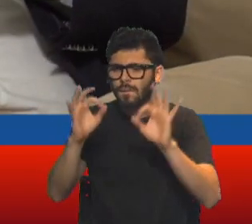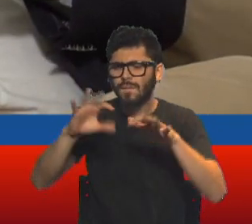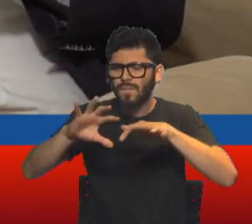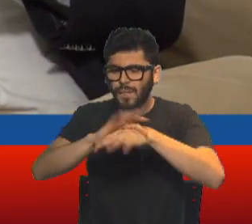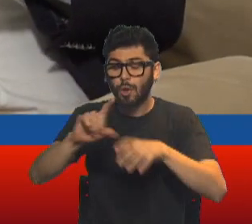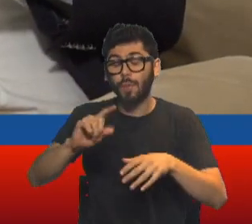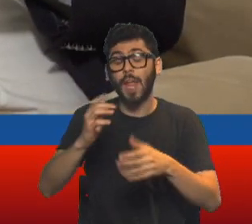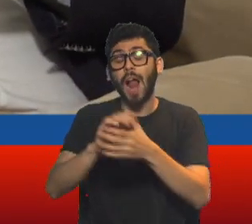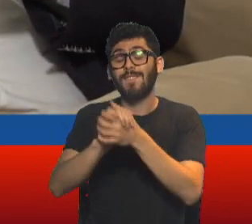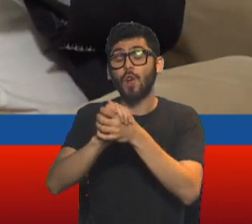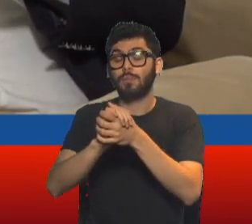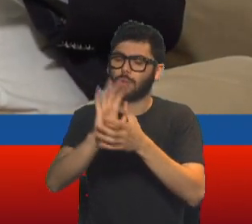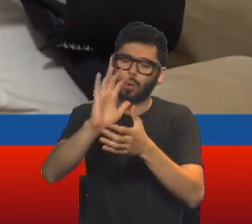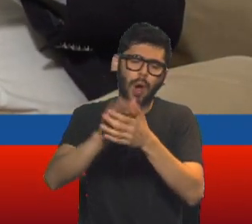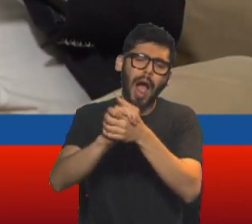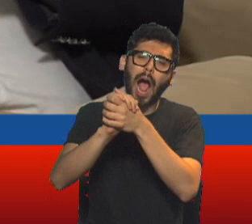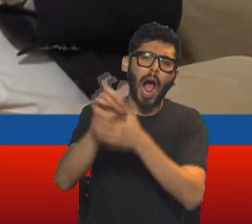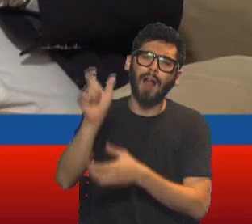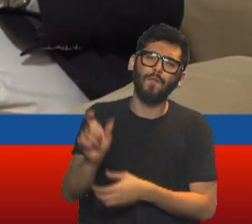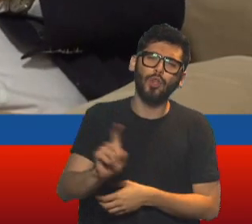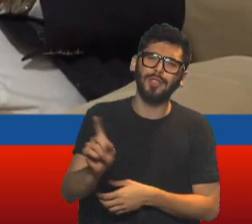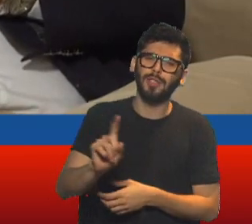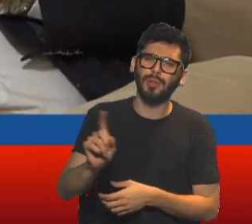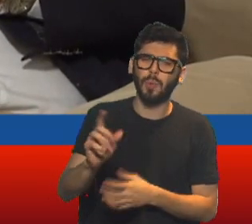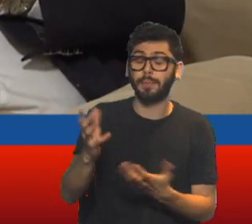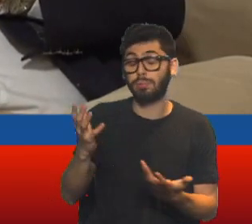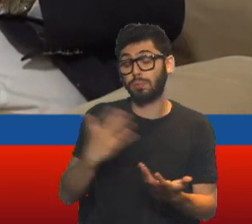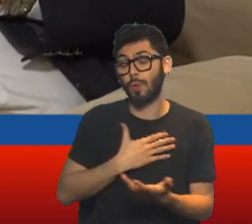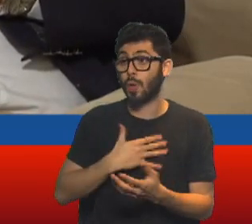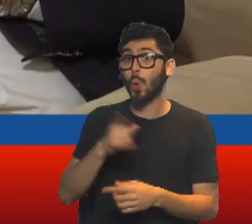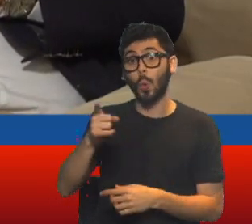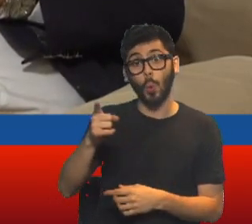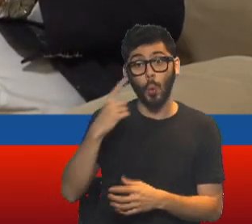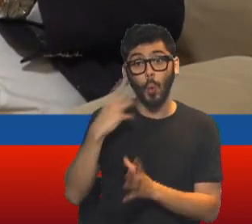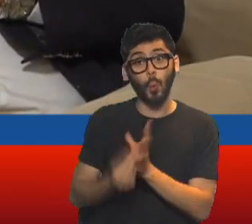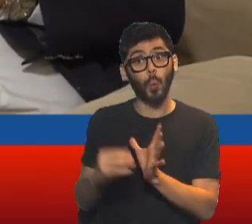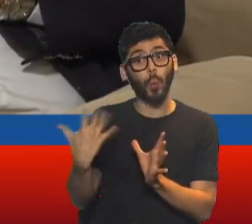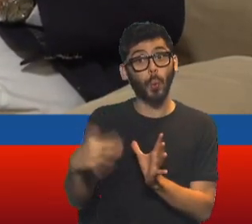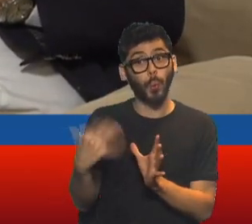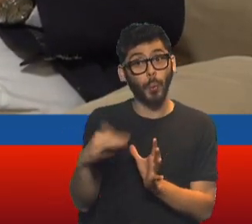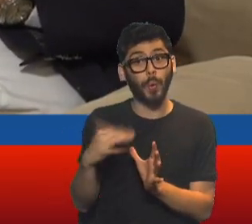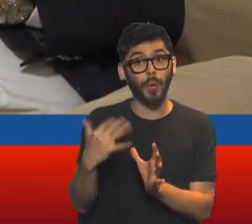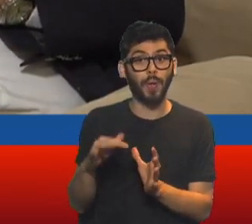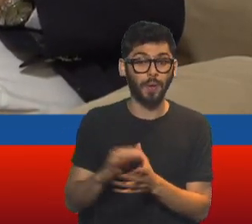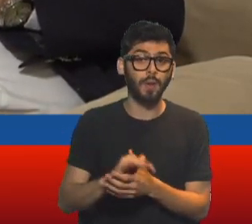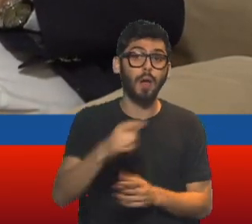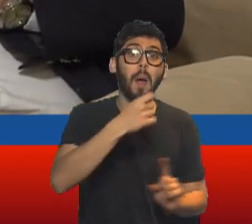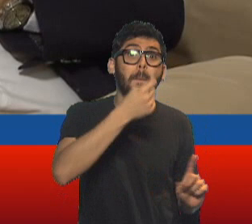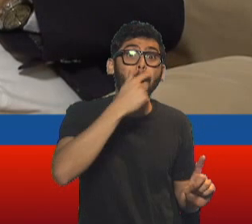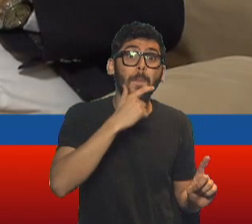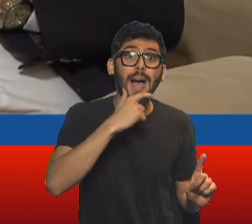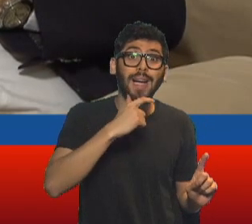Alfonsín, mira, pobrecito Alfonsín, en paz descanse. Qué fallido, Chino, qué fallido. Sí, qué fallido. Macri se fue con el 50% de